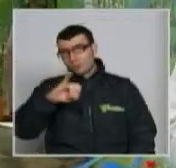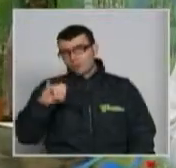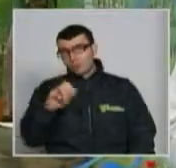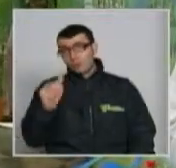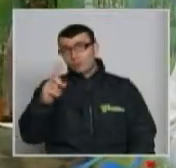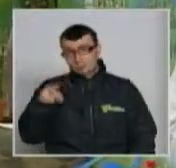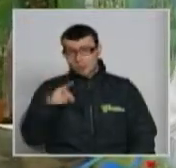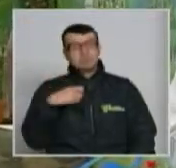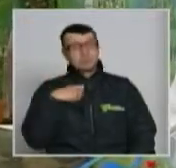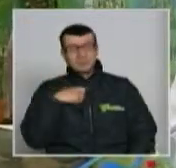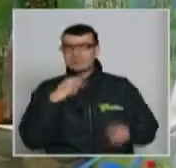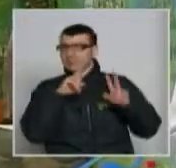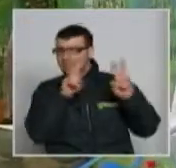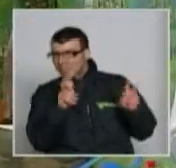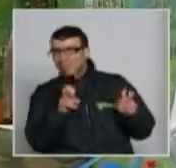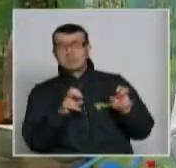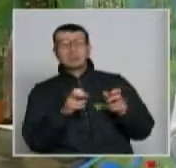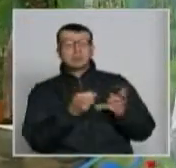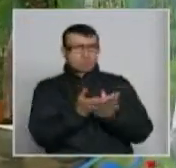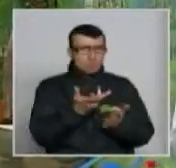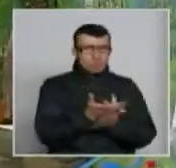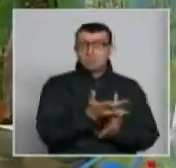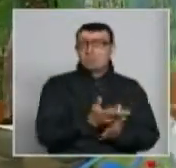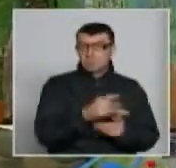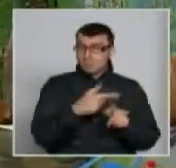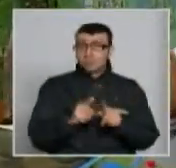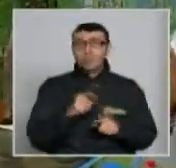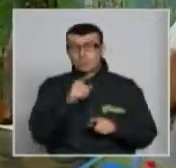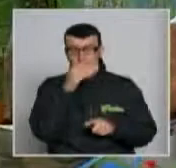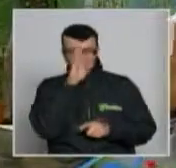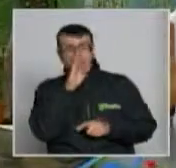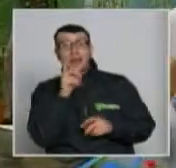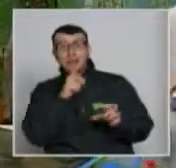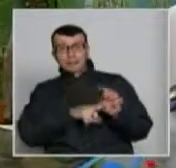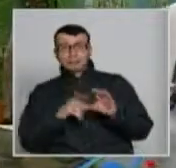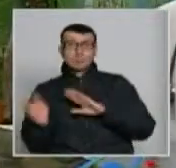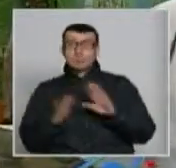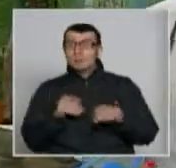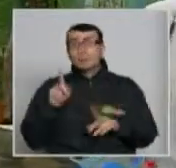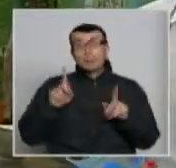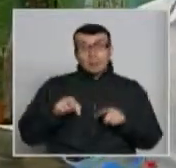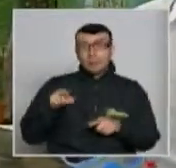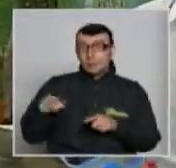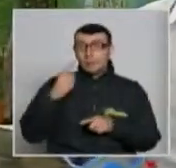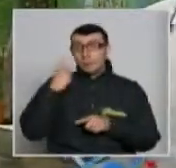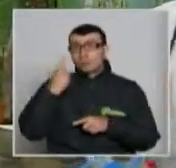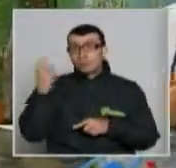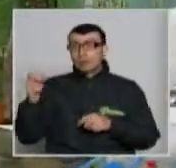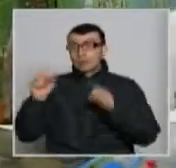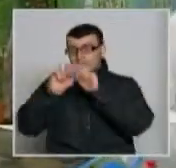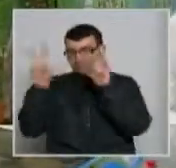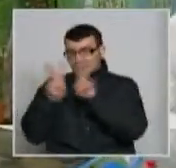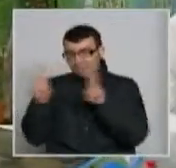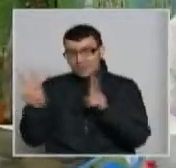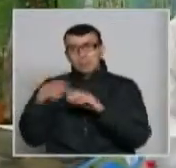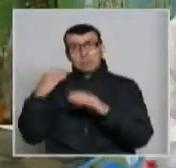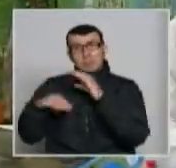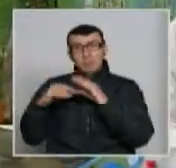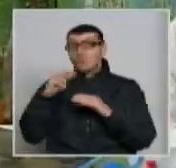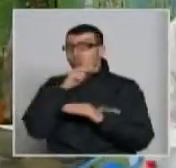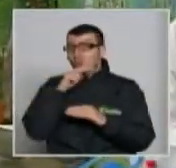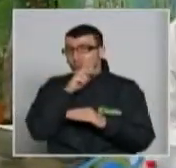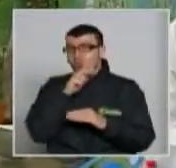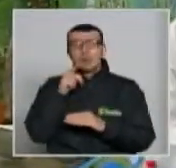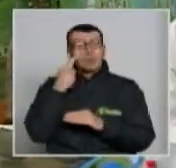con artículos, temas y respuestas a sus inquietudes. Y en YouTube están grabados todos estos programas buscando Jorge